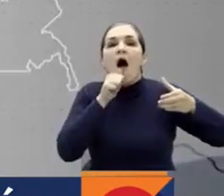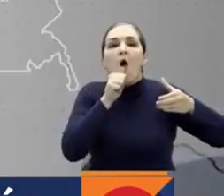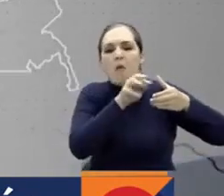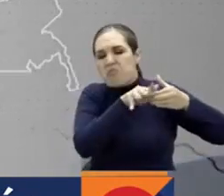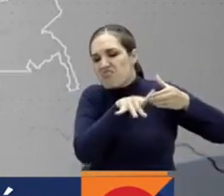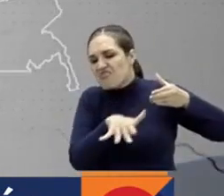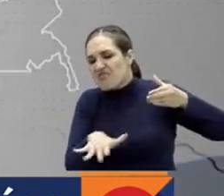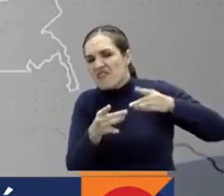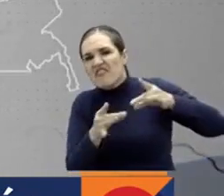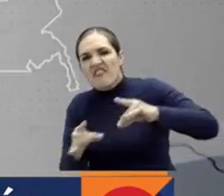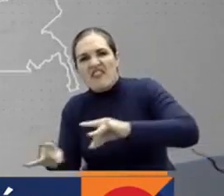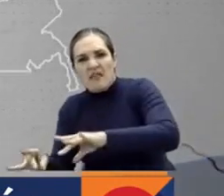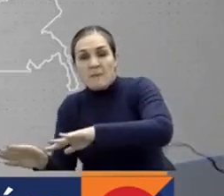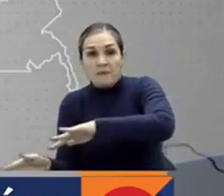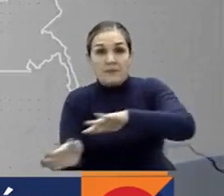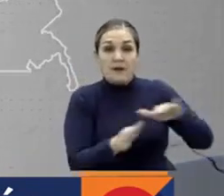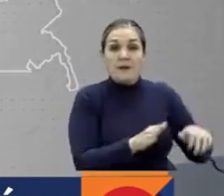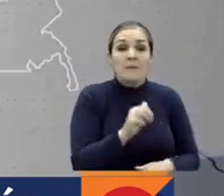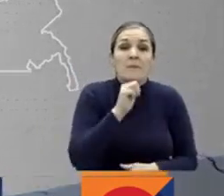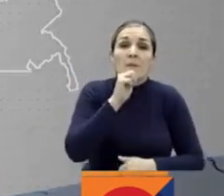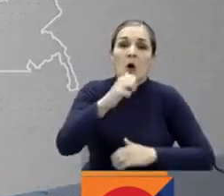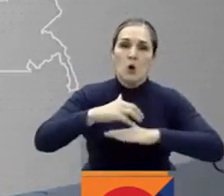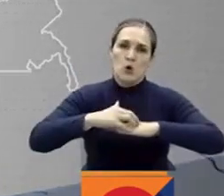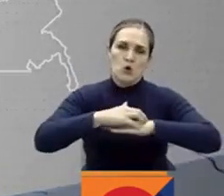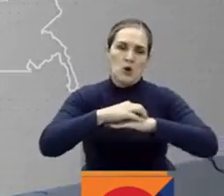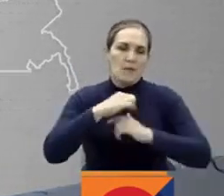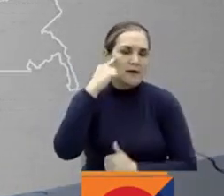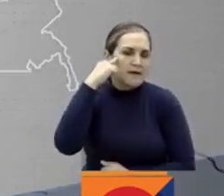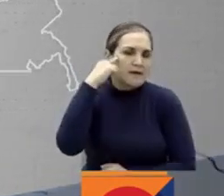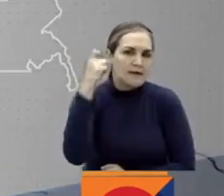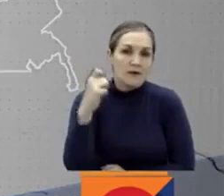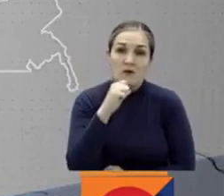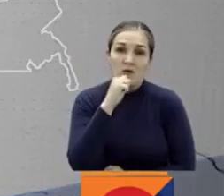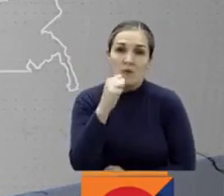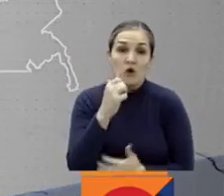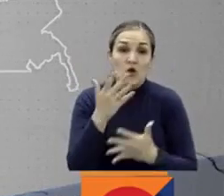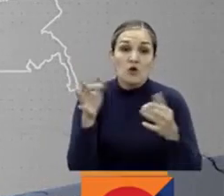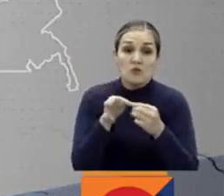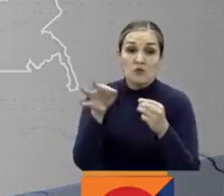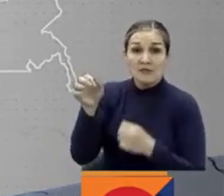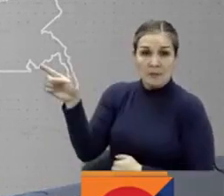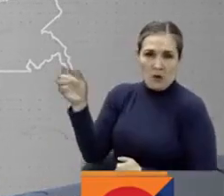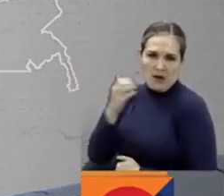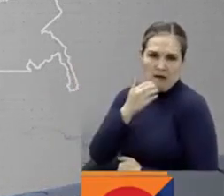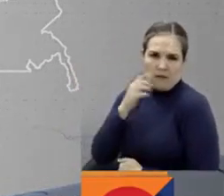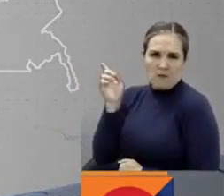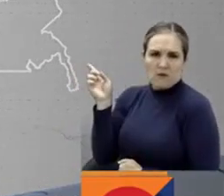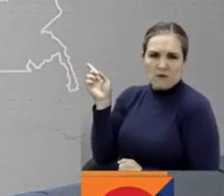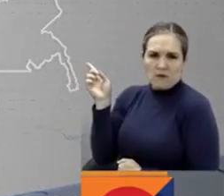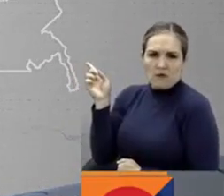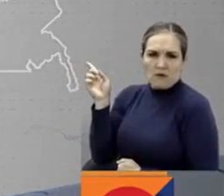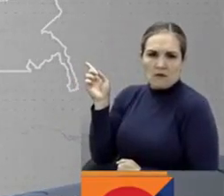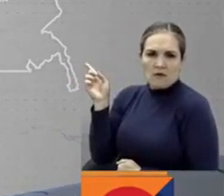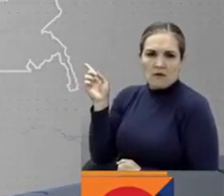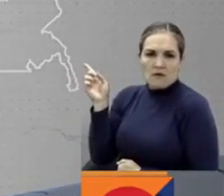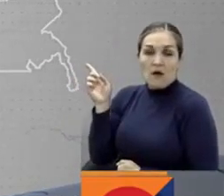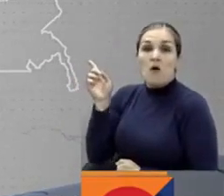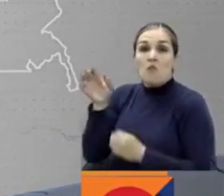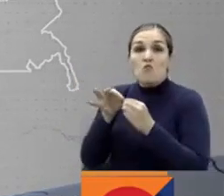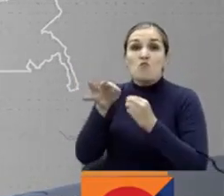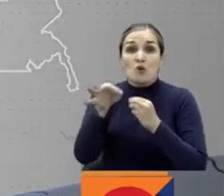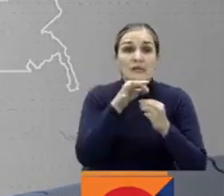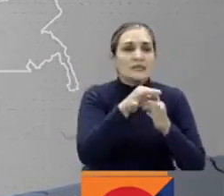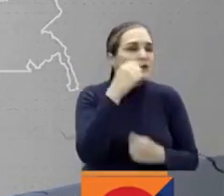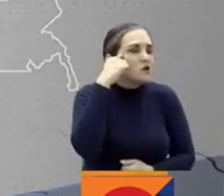Tolima es quizá la zona con el mayor número de población en amenaza alta. Algunos municipios como Herveo, Casabianca, Villahermosa están